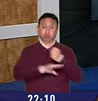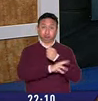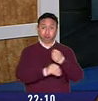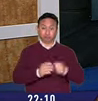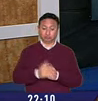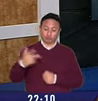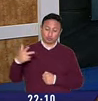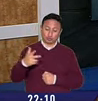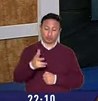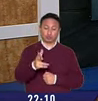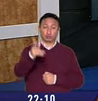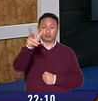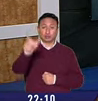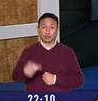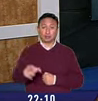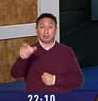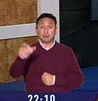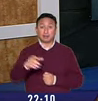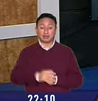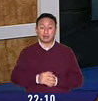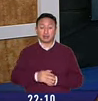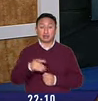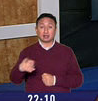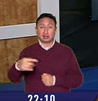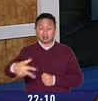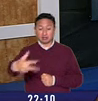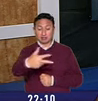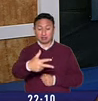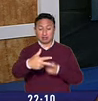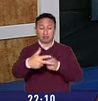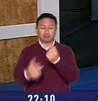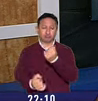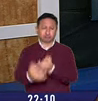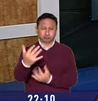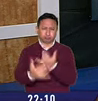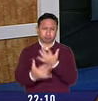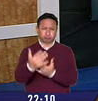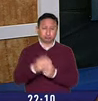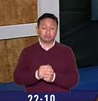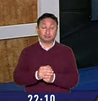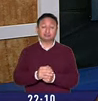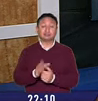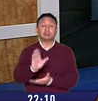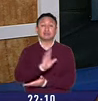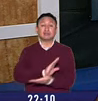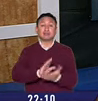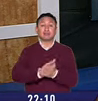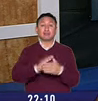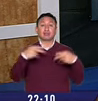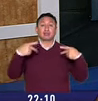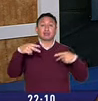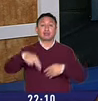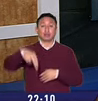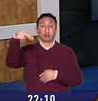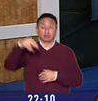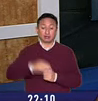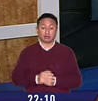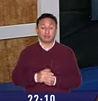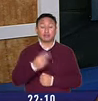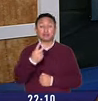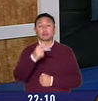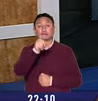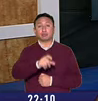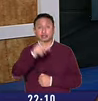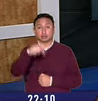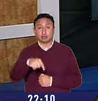y su chofer secuestrado, lo incendiaron en una calle de la ciudadela Kennedy Norte. En el atraco, dos personas